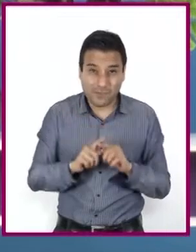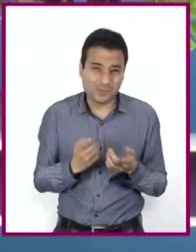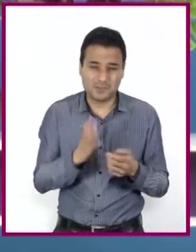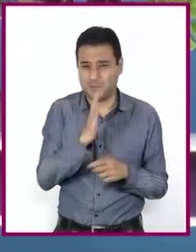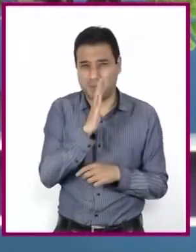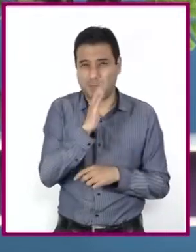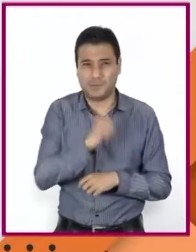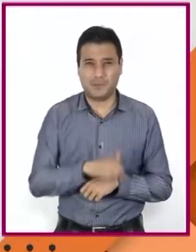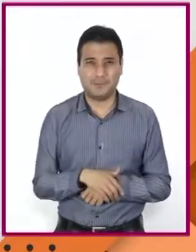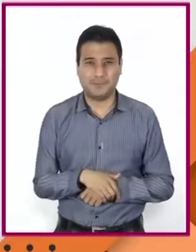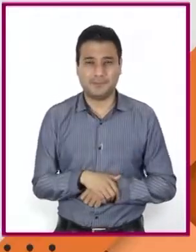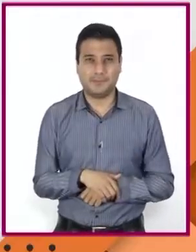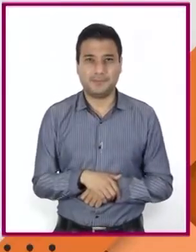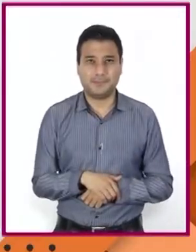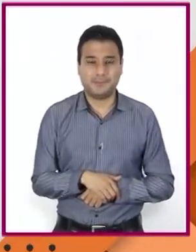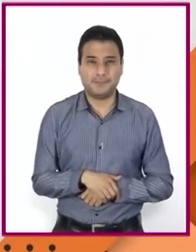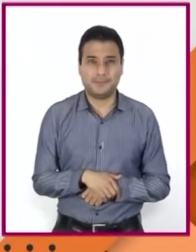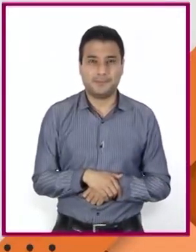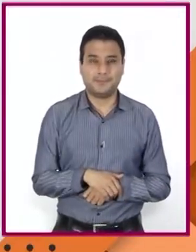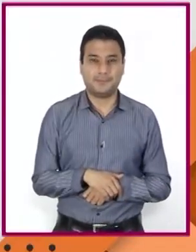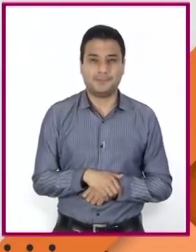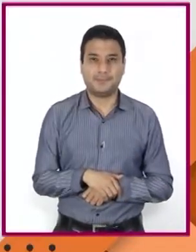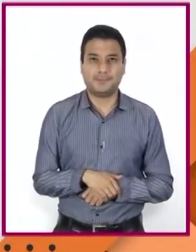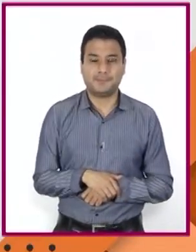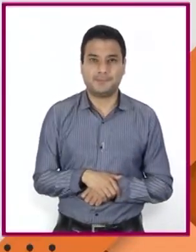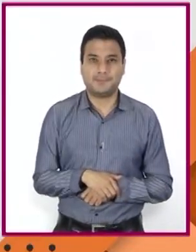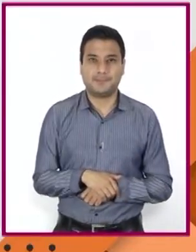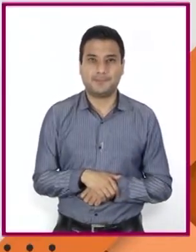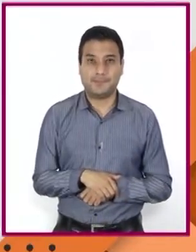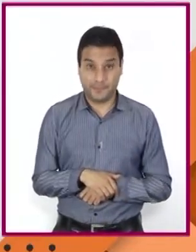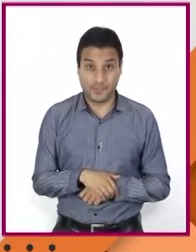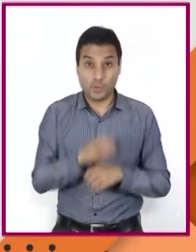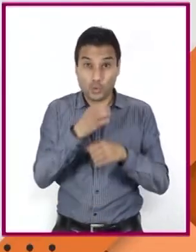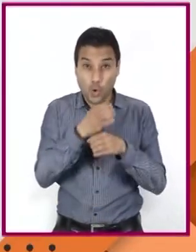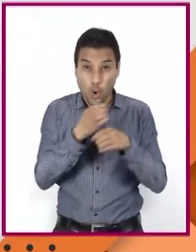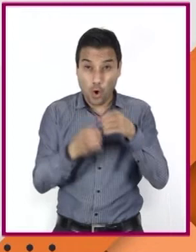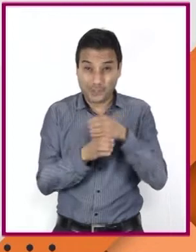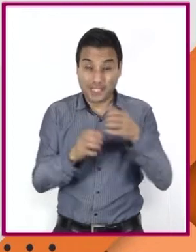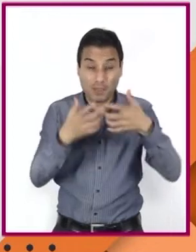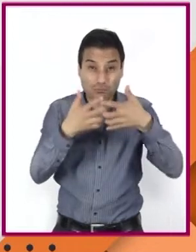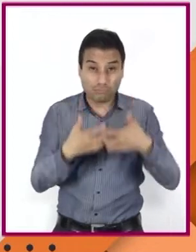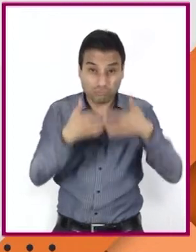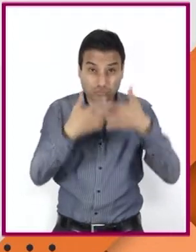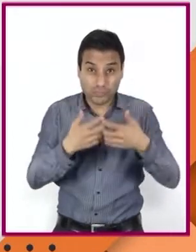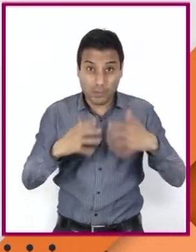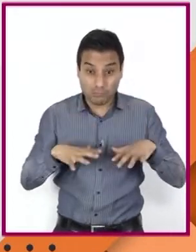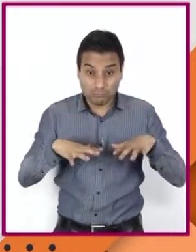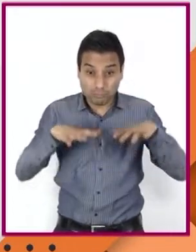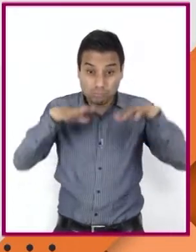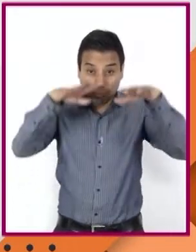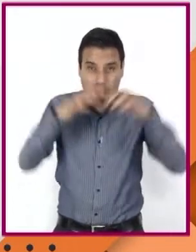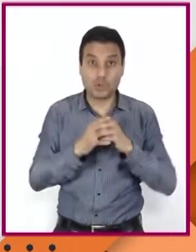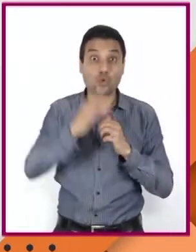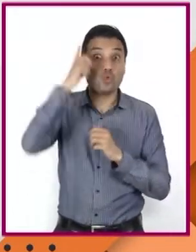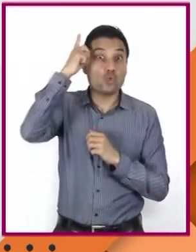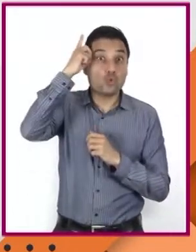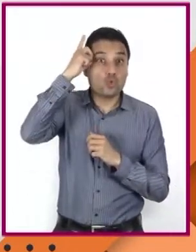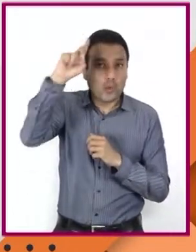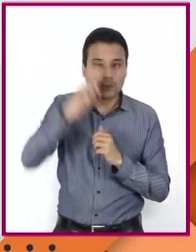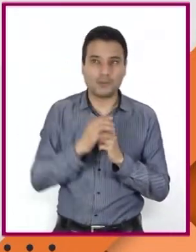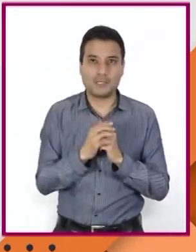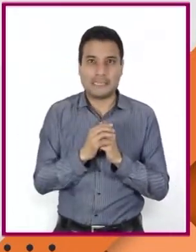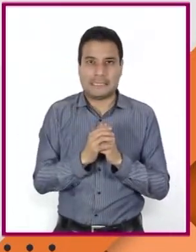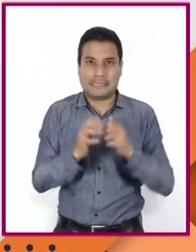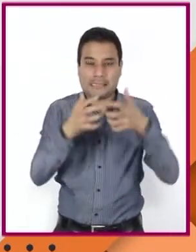salían de las fábricas. Debido a este excedente de productos, los dueños de las empresas decidieron disminuir